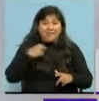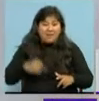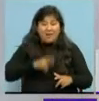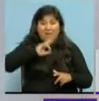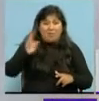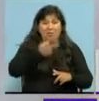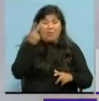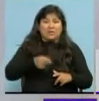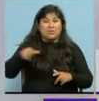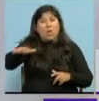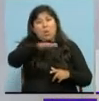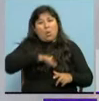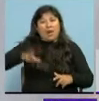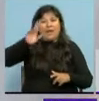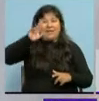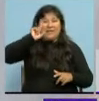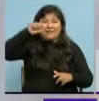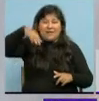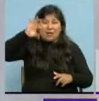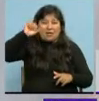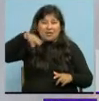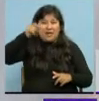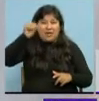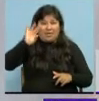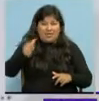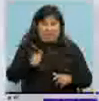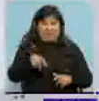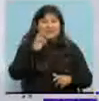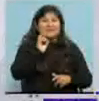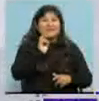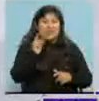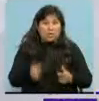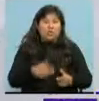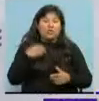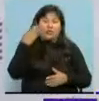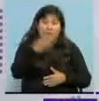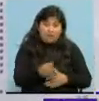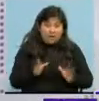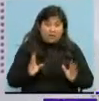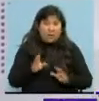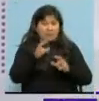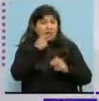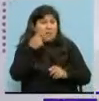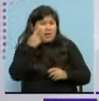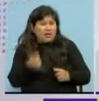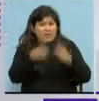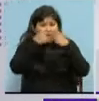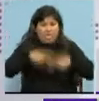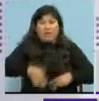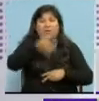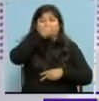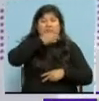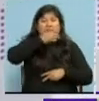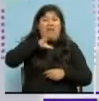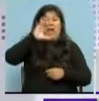nosotros nos fuimos con un equipo tratamos de encontrar al responsable pero lamentablemente por el tiempo que había pasado